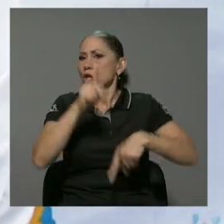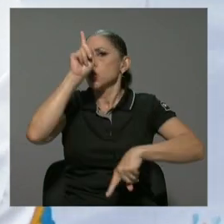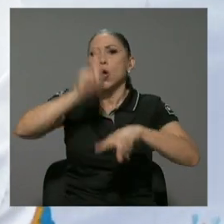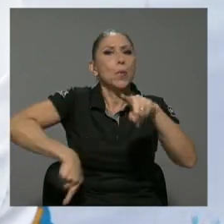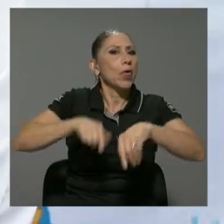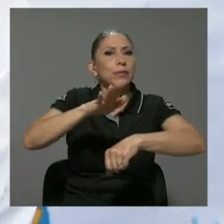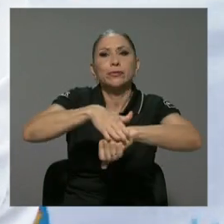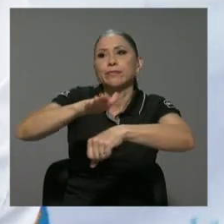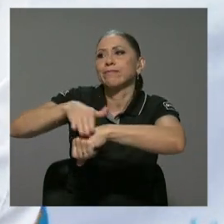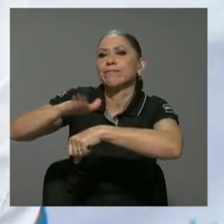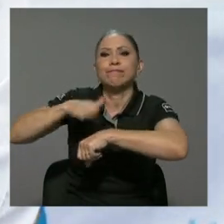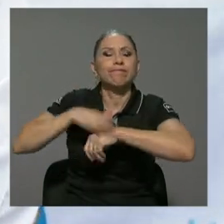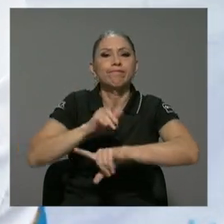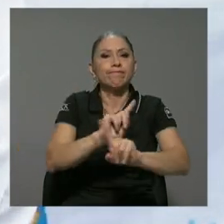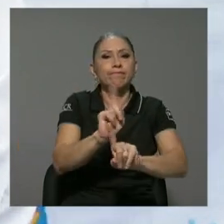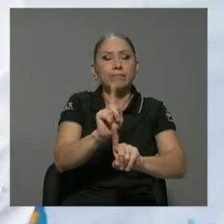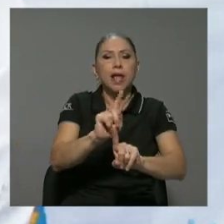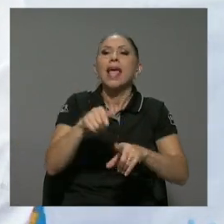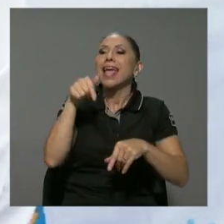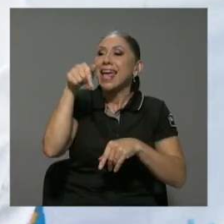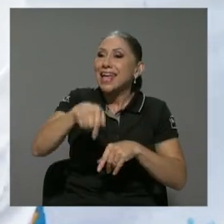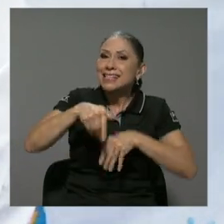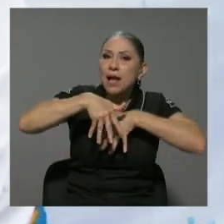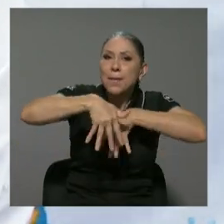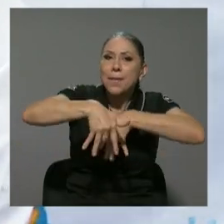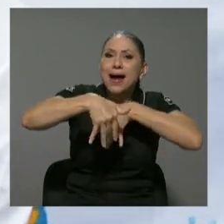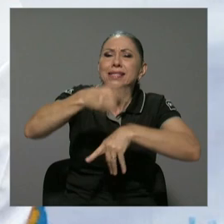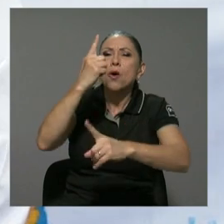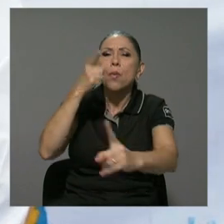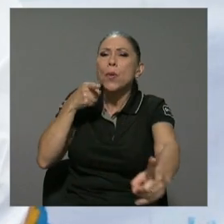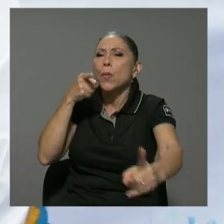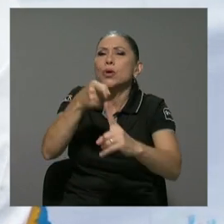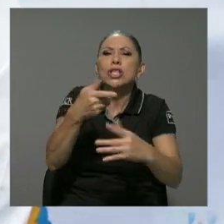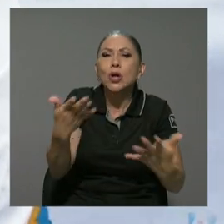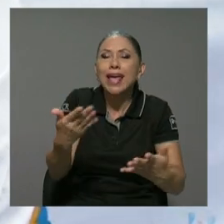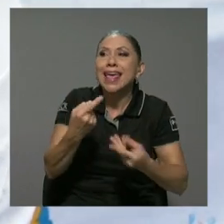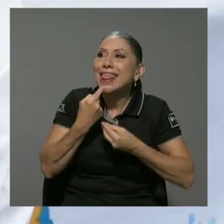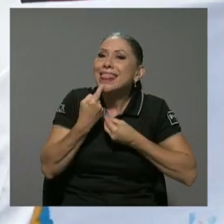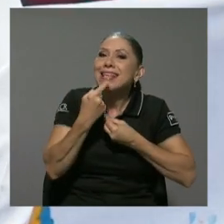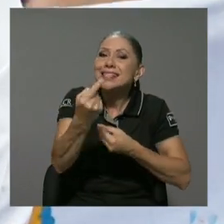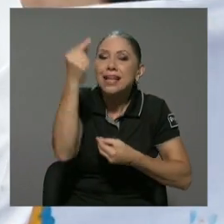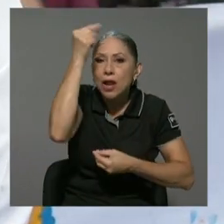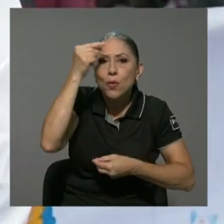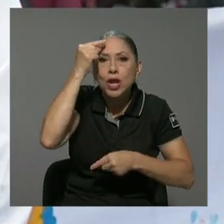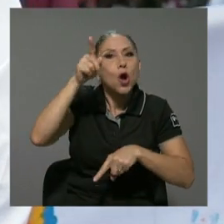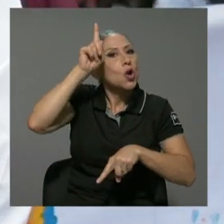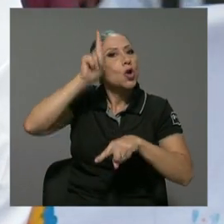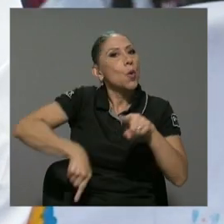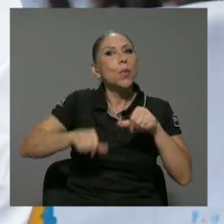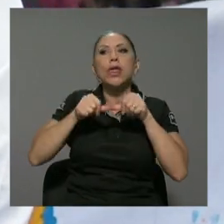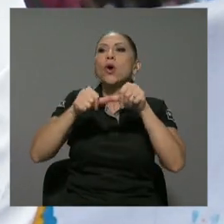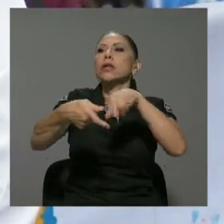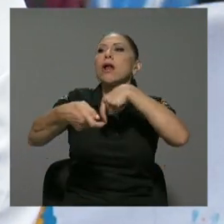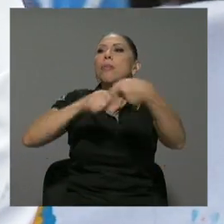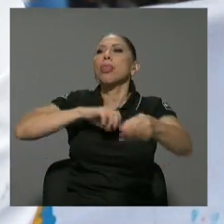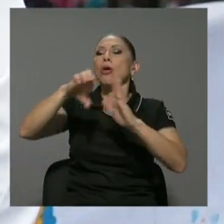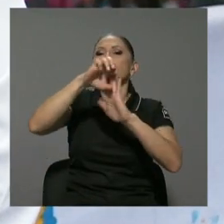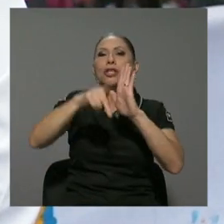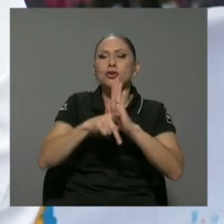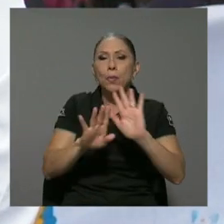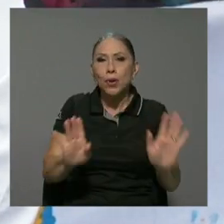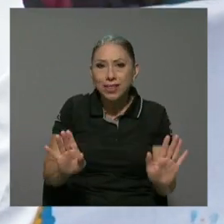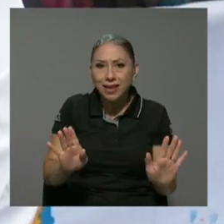Y justamente uno de los propósitos de esta marcha es decirle al gobierno: no puede seguir respetando la Constitución Política,